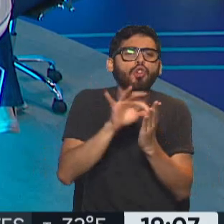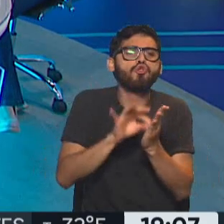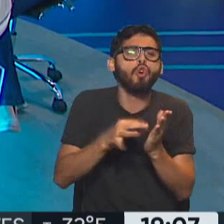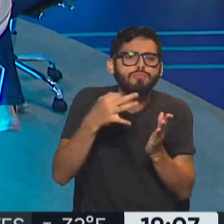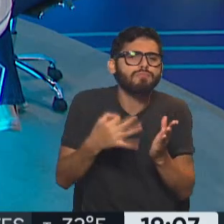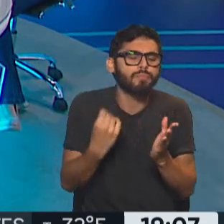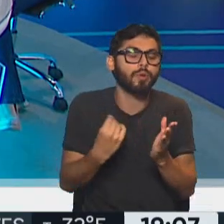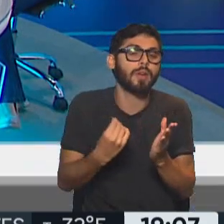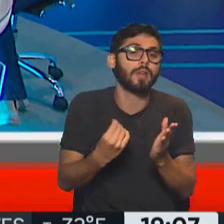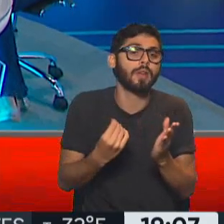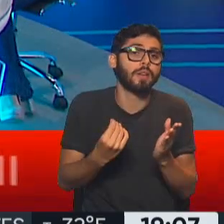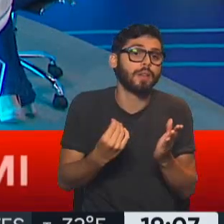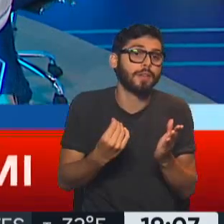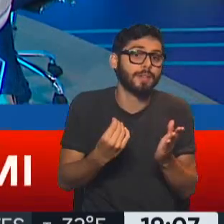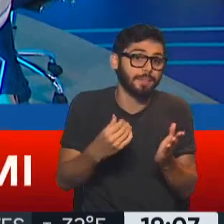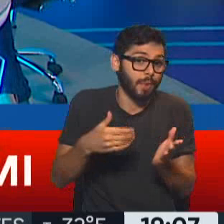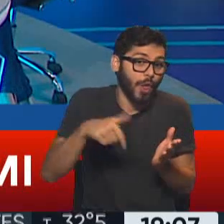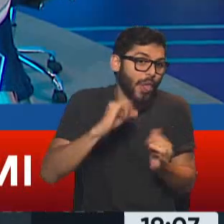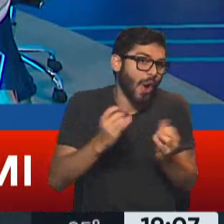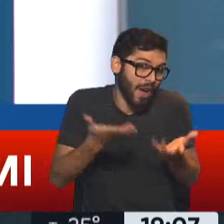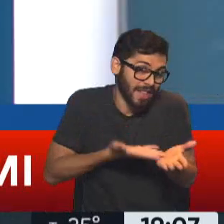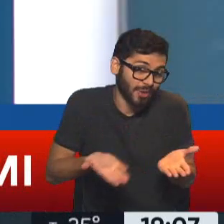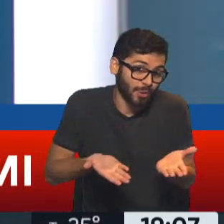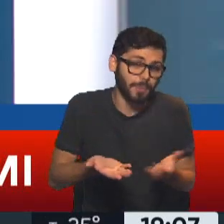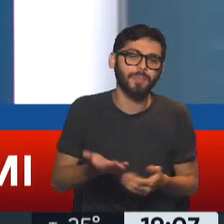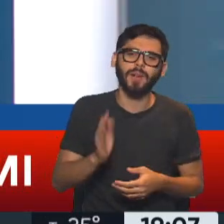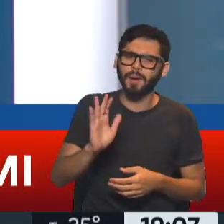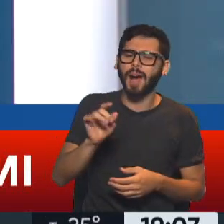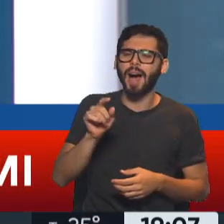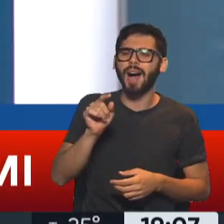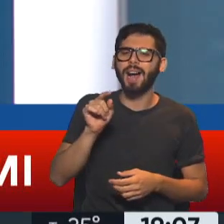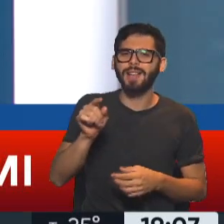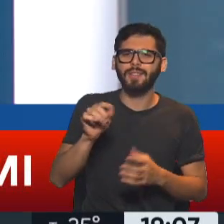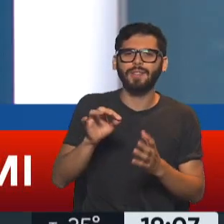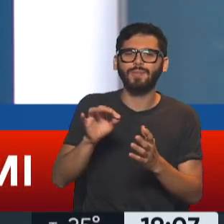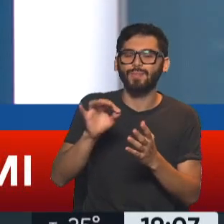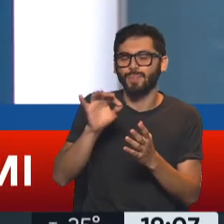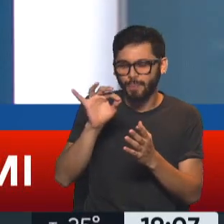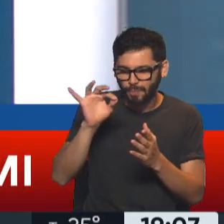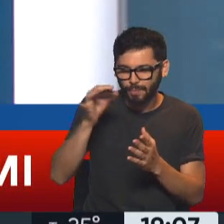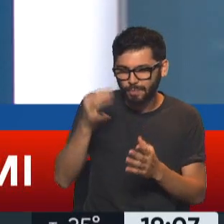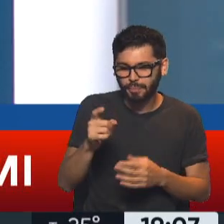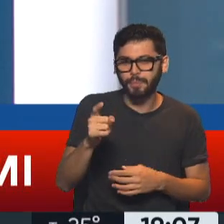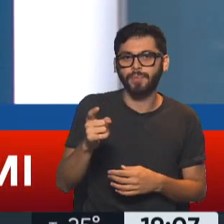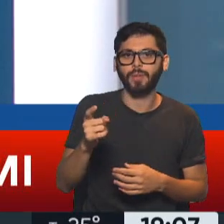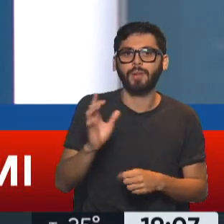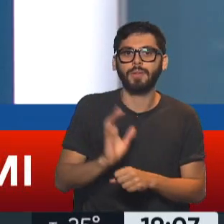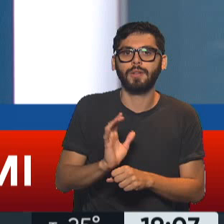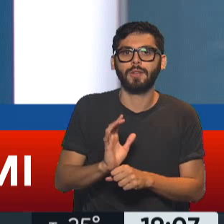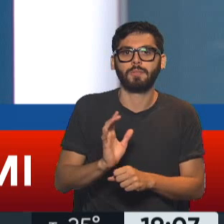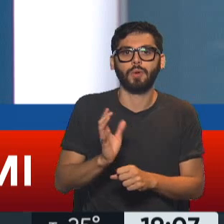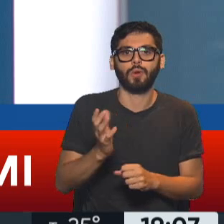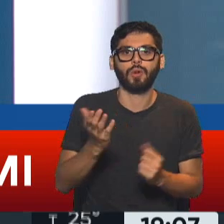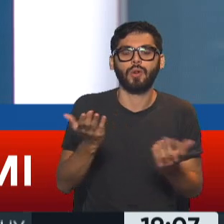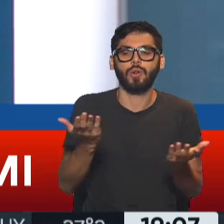realmente claro, lo que vamos a ver ahora. Porque acá el punto está, ¿cómo se hace para